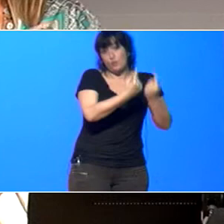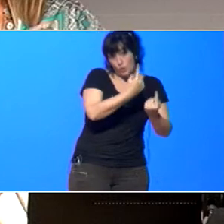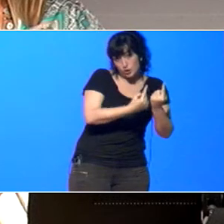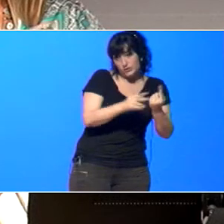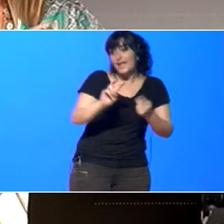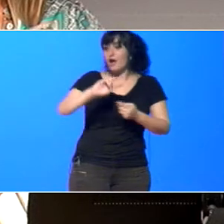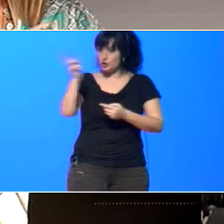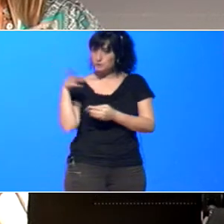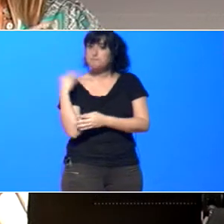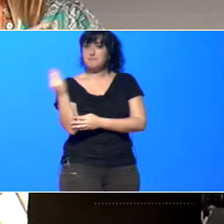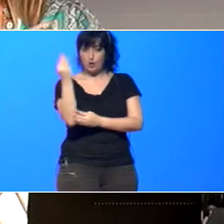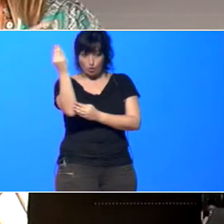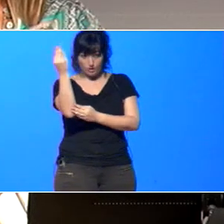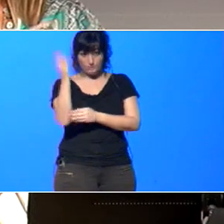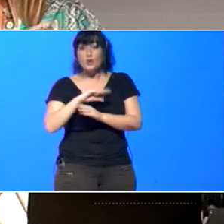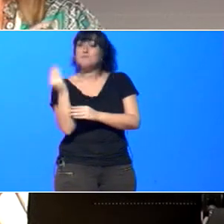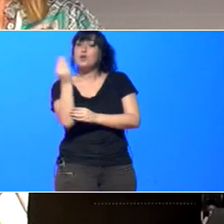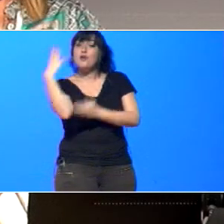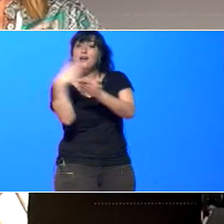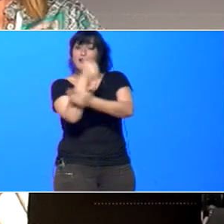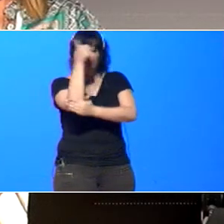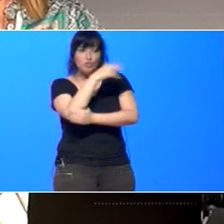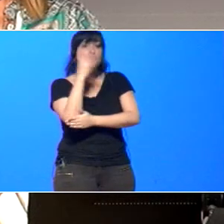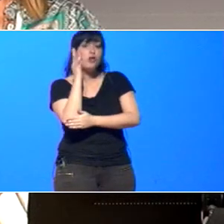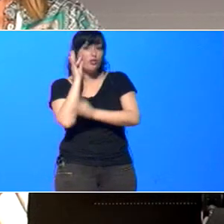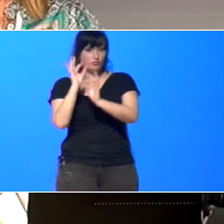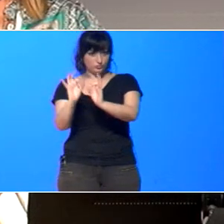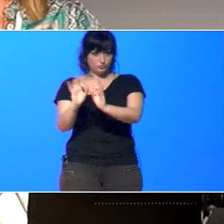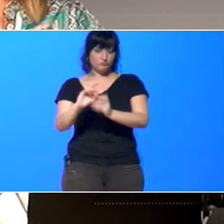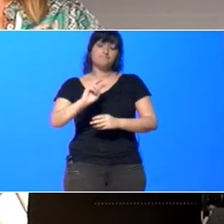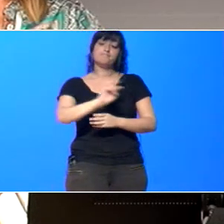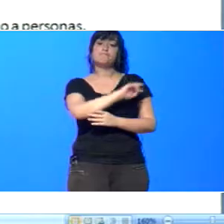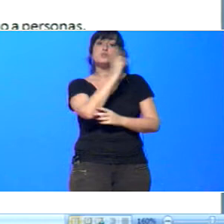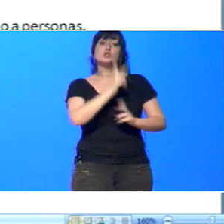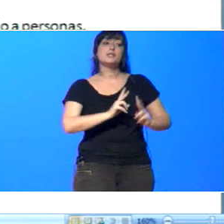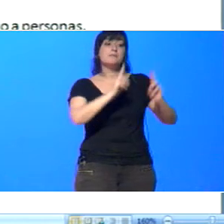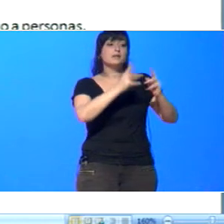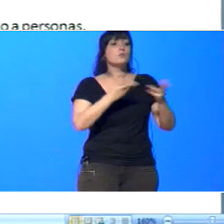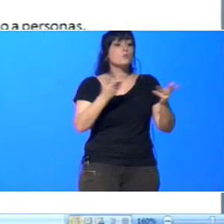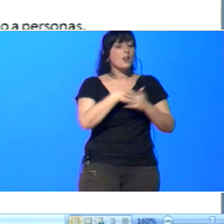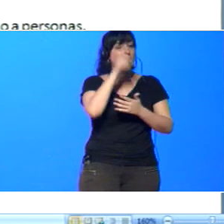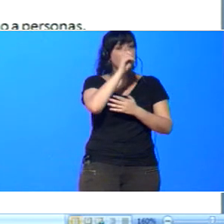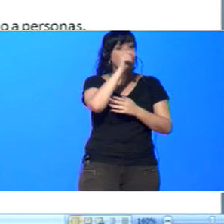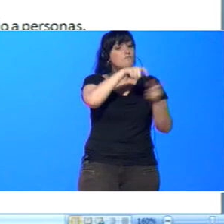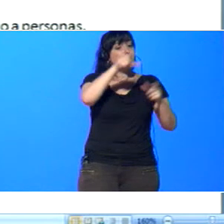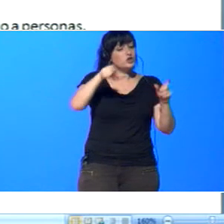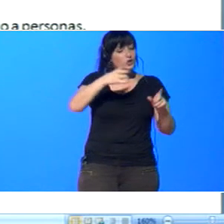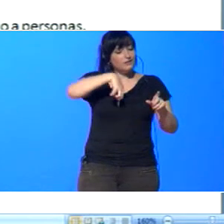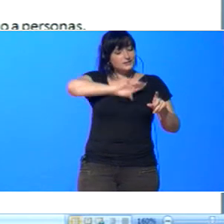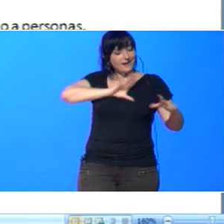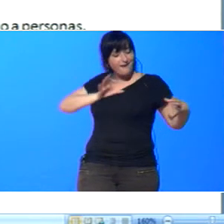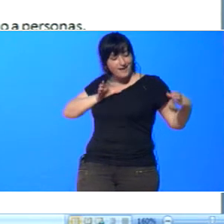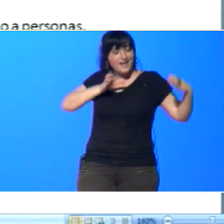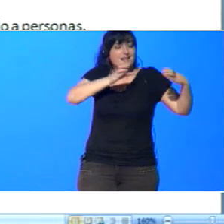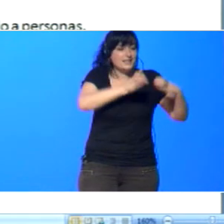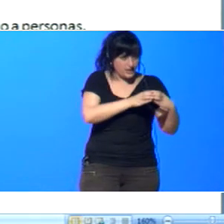todos. Hay otro segundo bloque, que es que los profesores somos un equipo. En el siglo